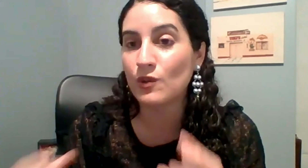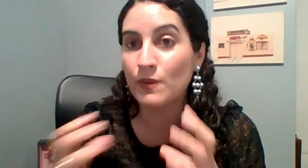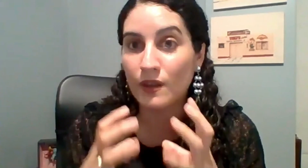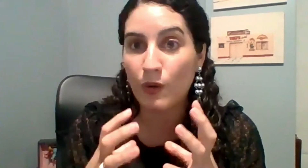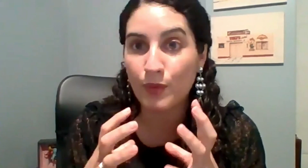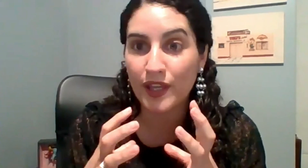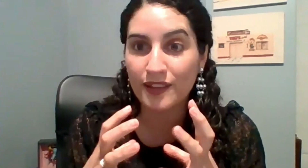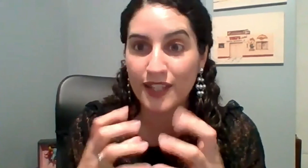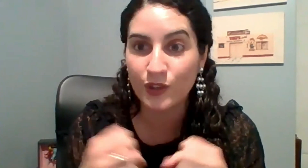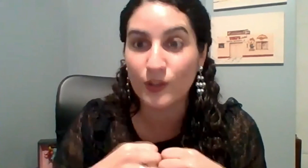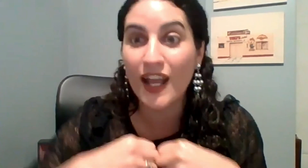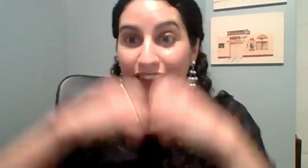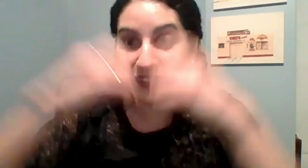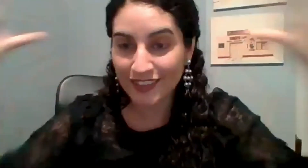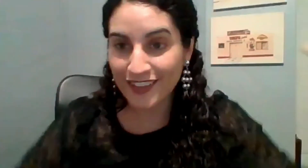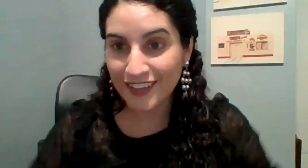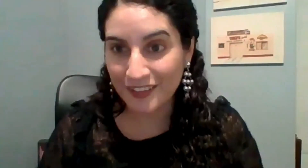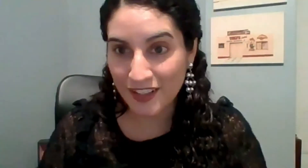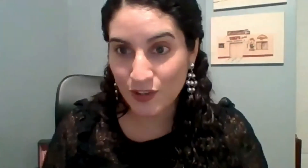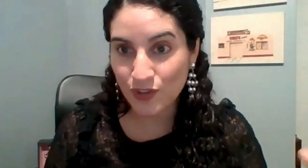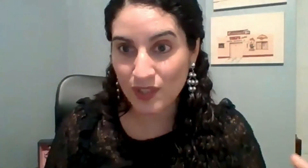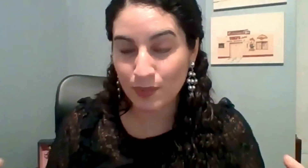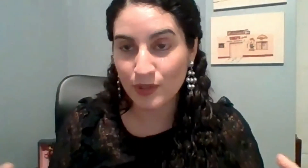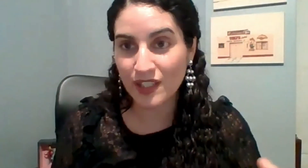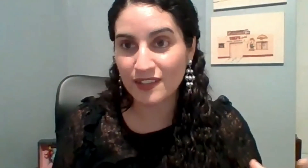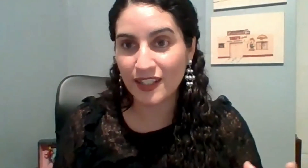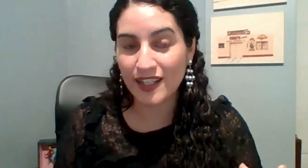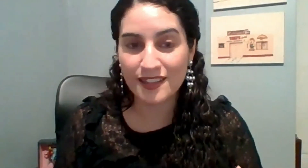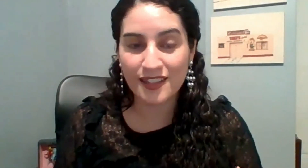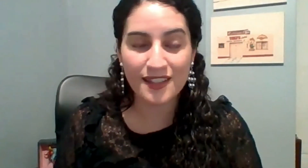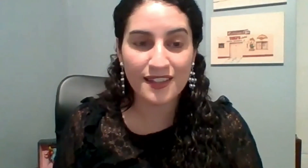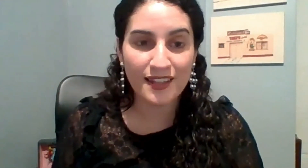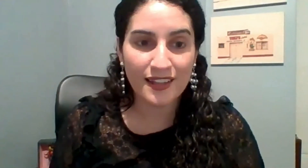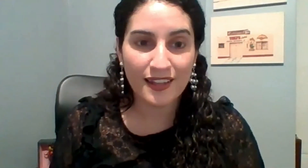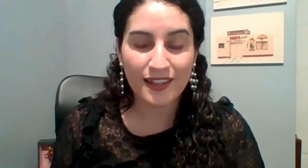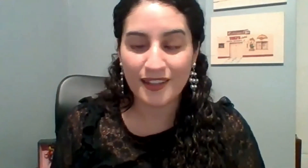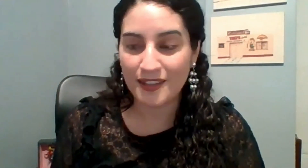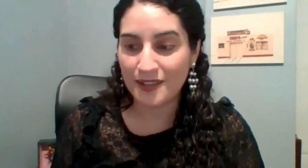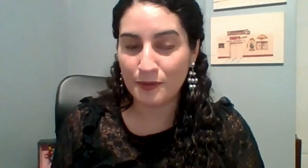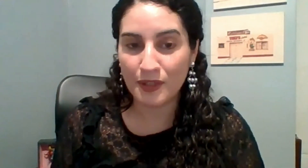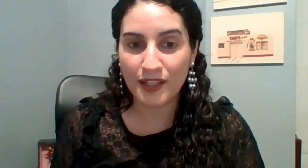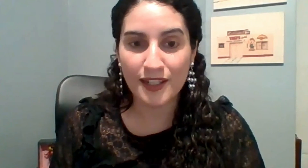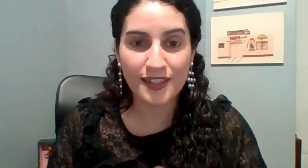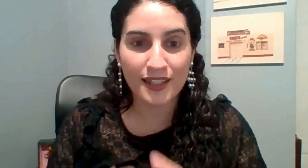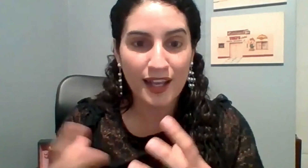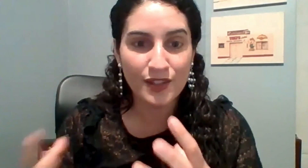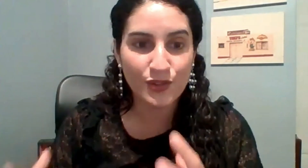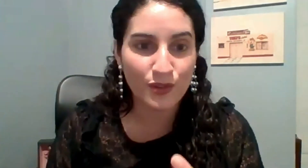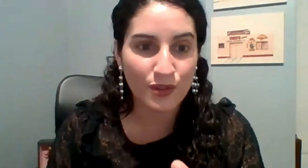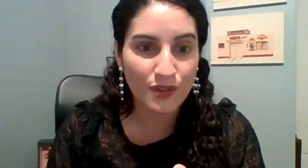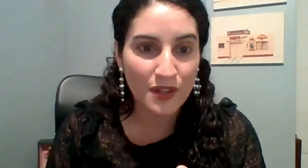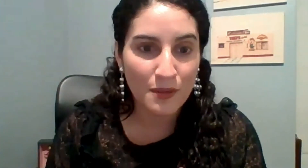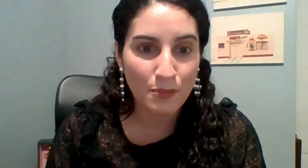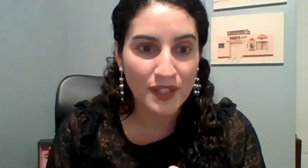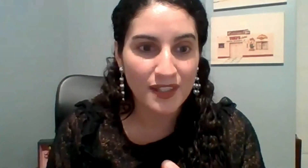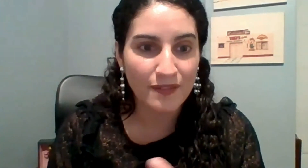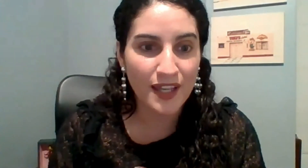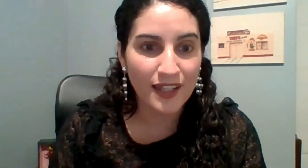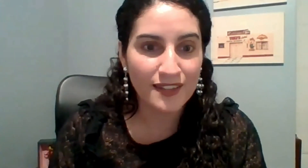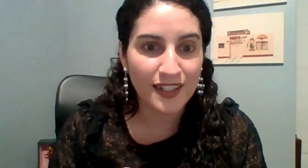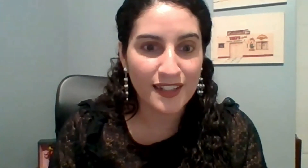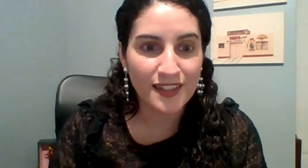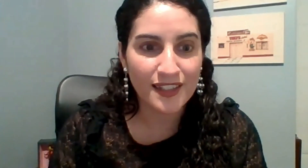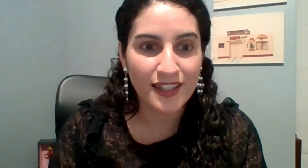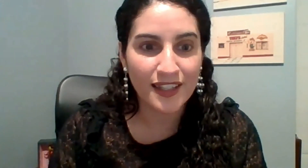realmente estos videos pueden detonar diversos tipos de intereses. En este caso, pues